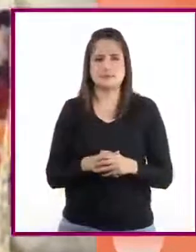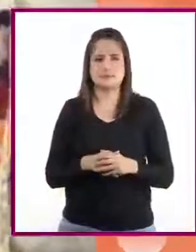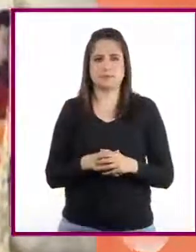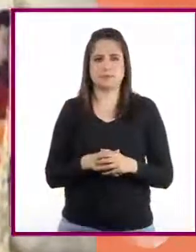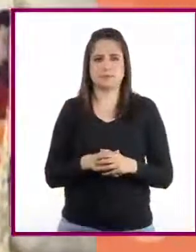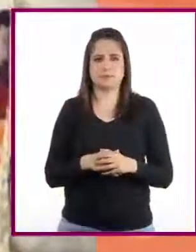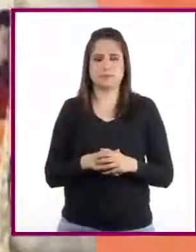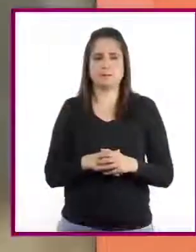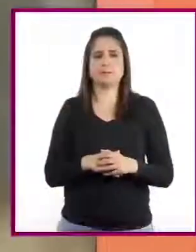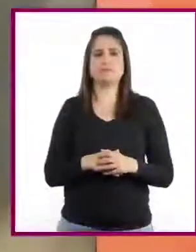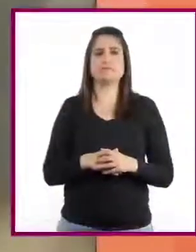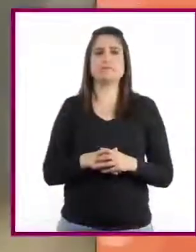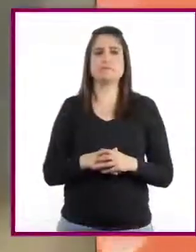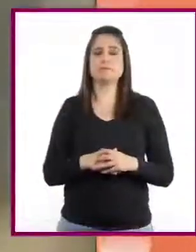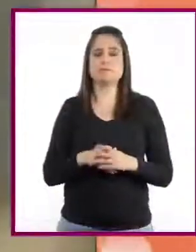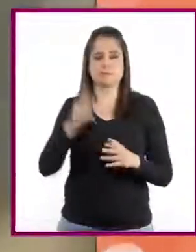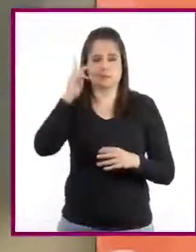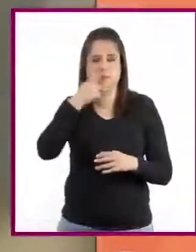Caquitata, ¿no?